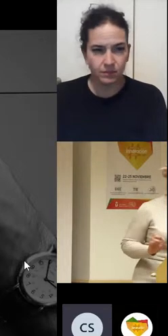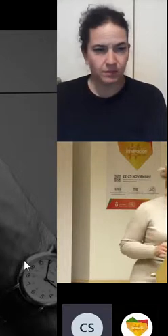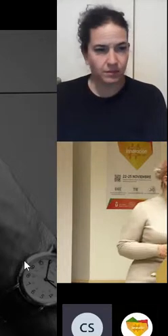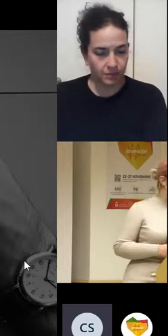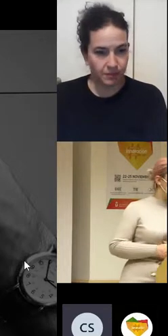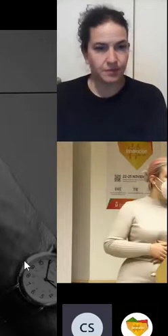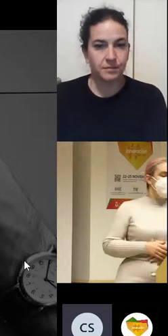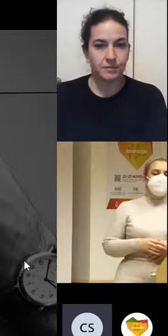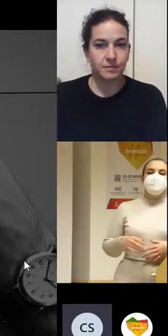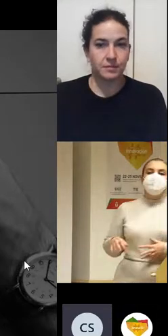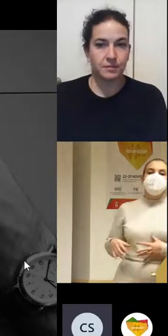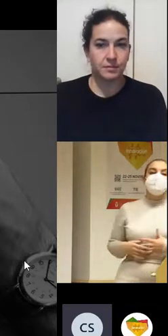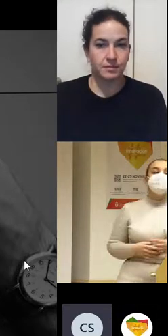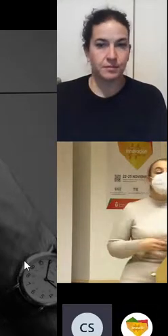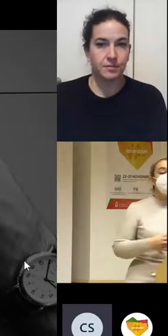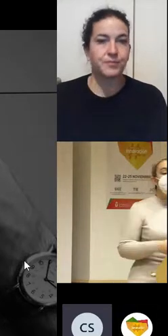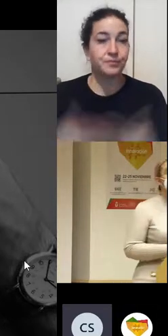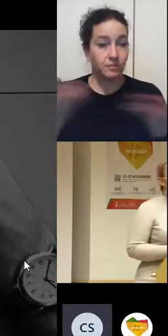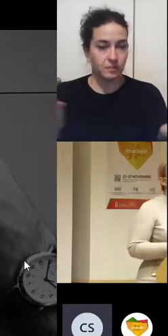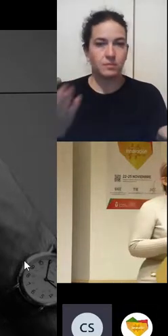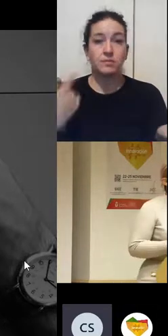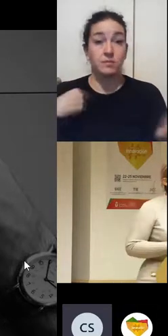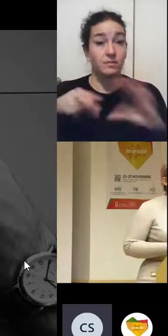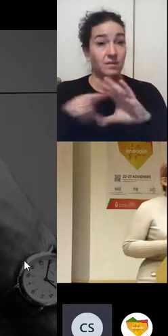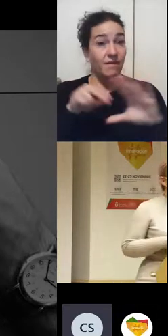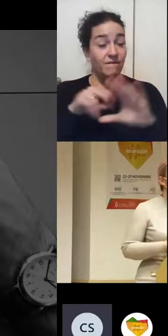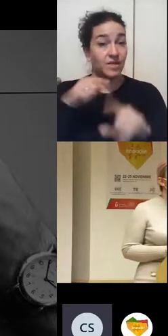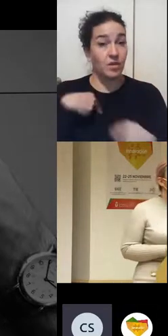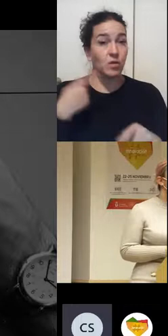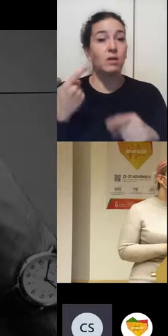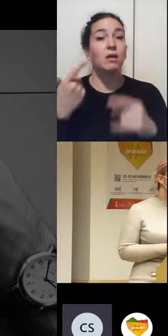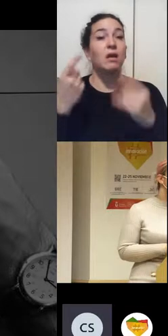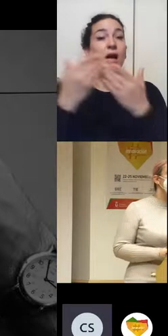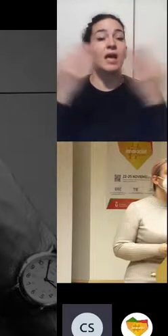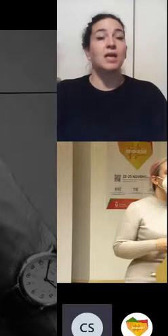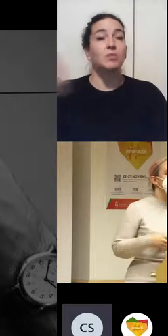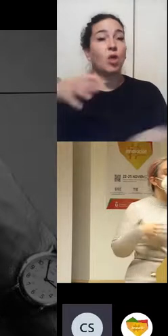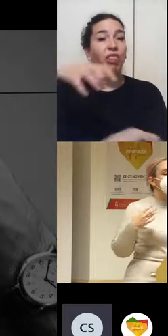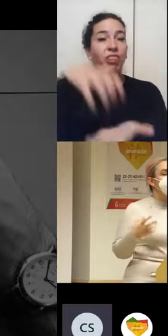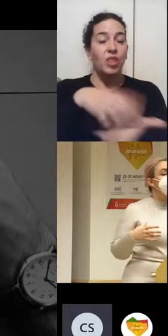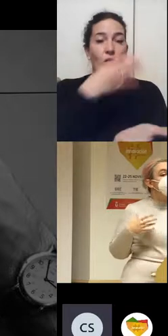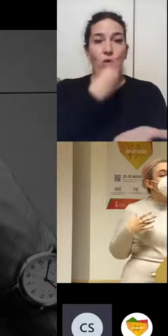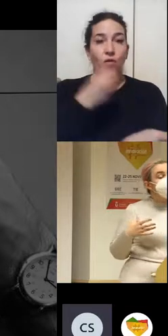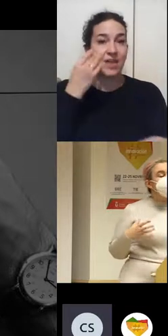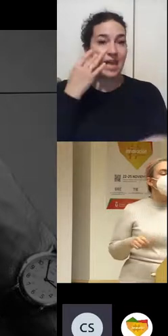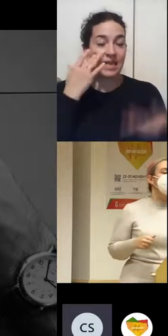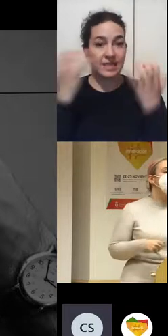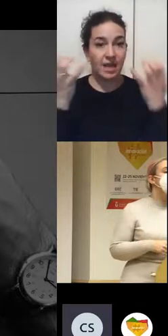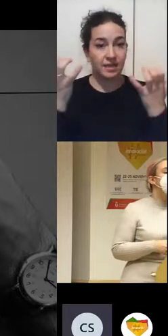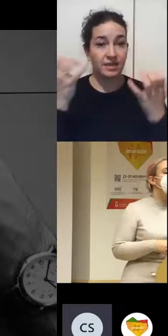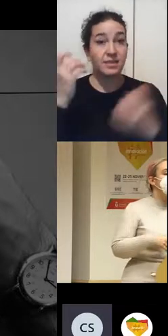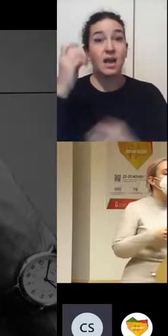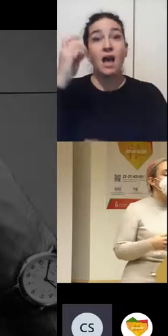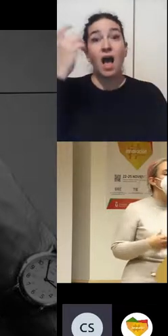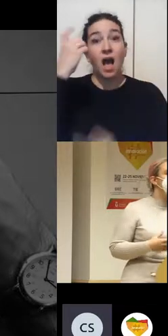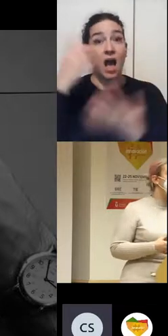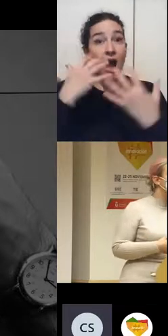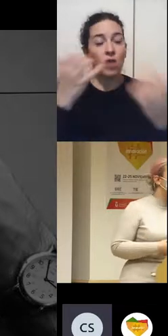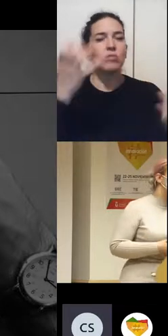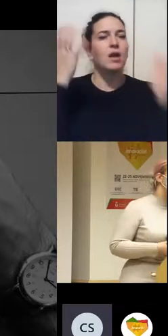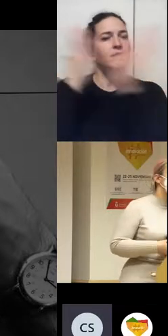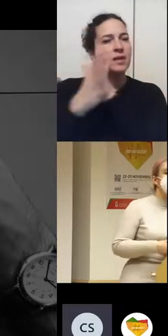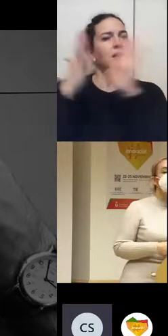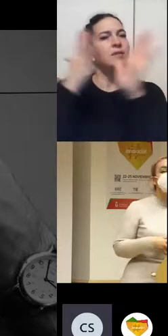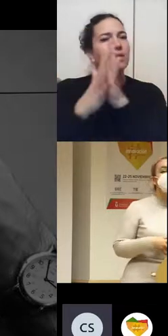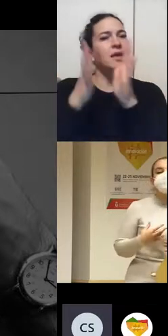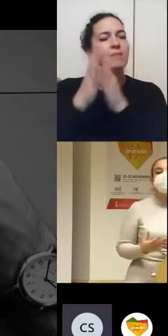Sí. Como os decía, este vídeo se expuso en el Círculo de Bellas Artes, en el que los alumnos iban contando cómo iban fabricando cada uno de